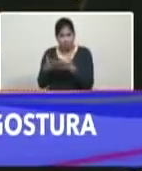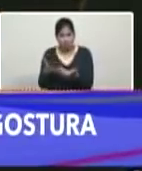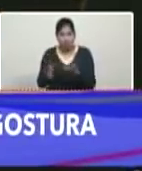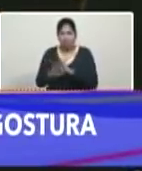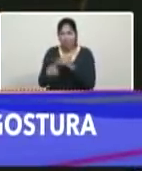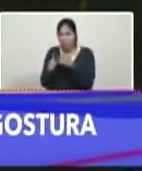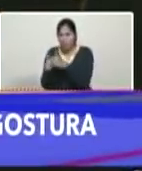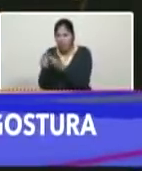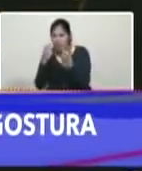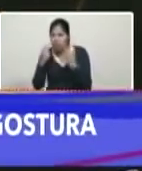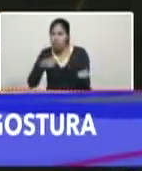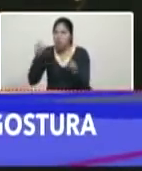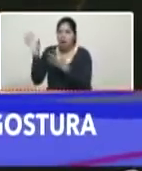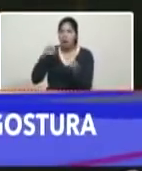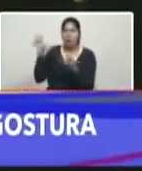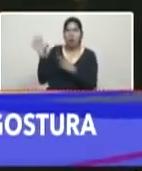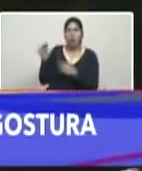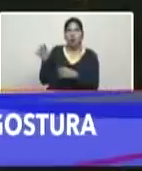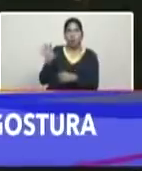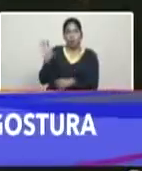y deportar?